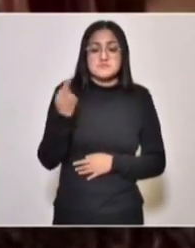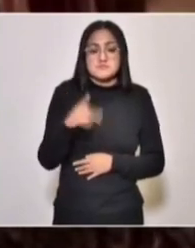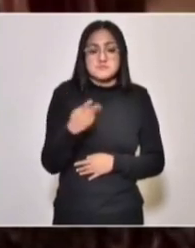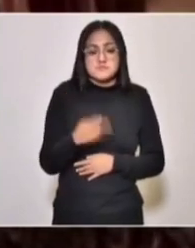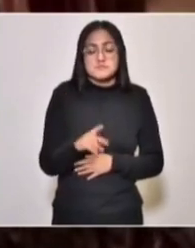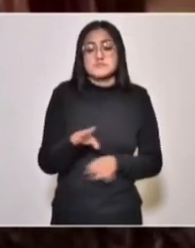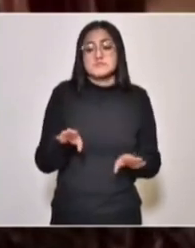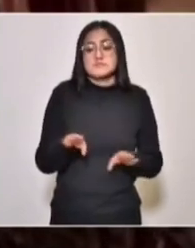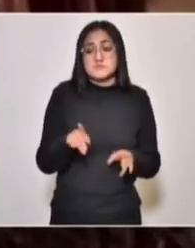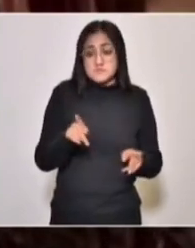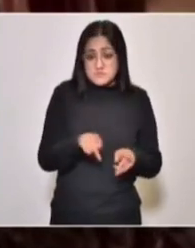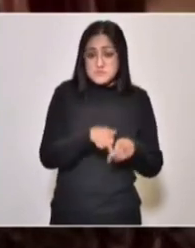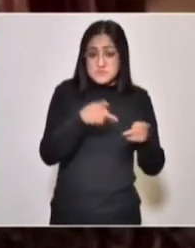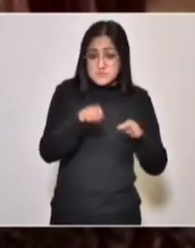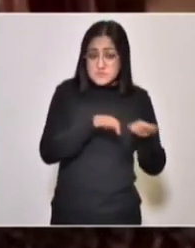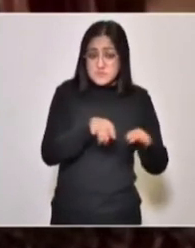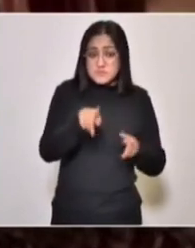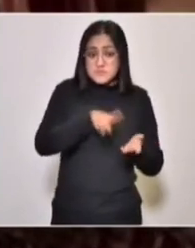del periodismo,